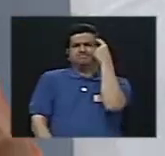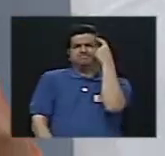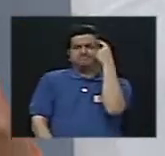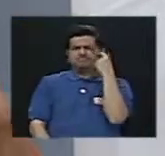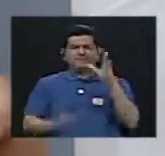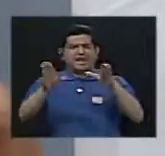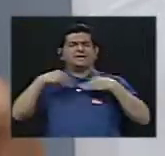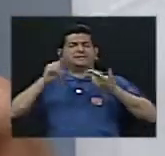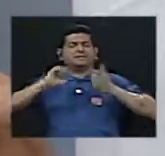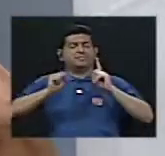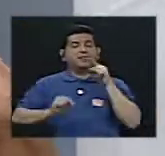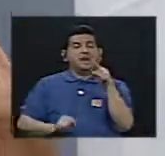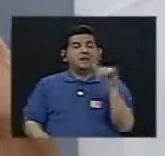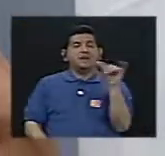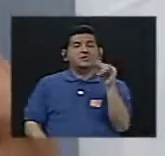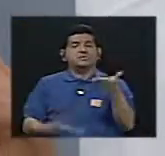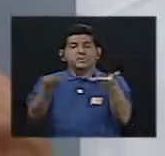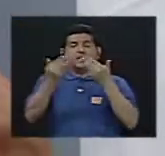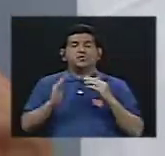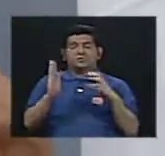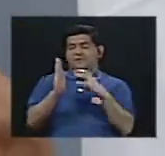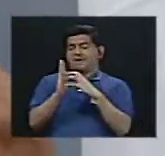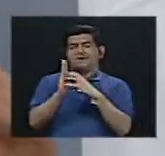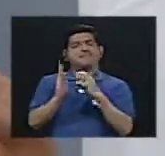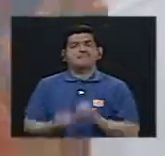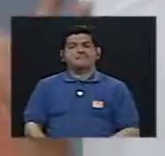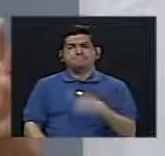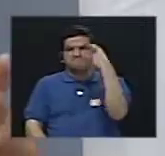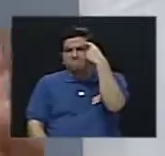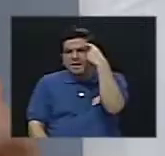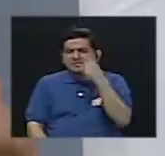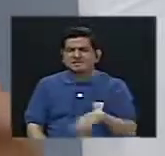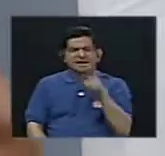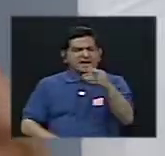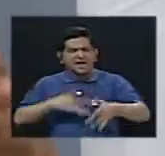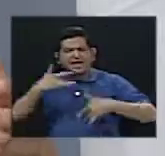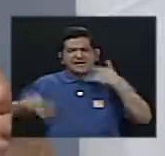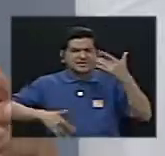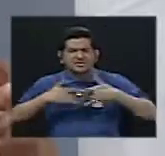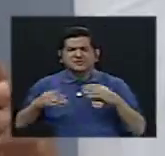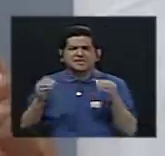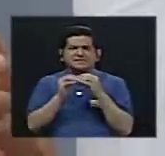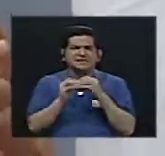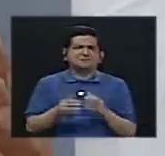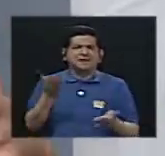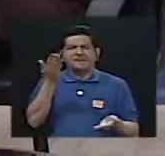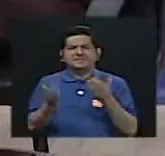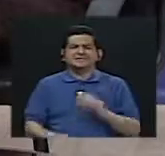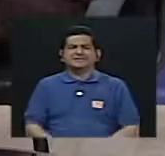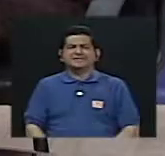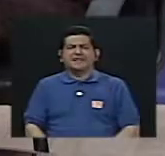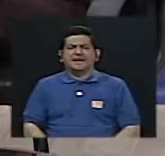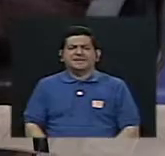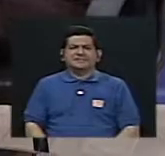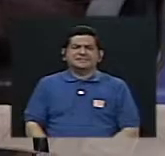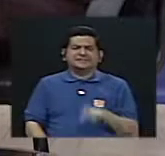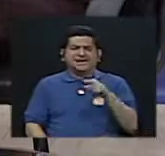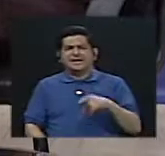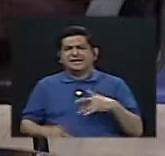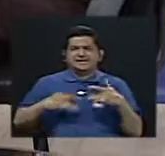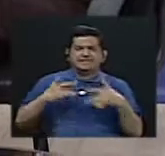cuáles podemos asumir y también ellos nos dan una guía respecto de cuáles sienten ellos que son más sensibles de hacer o cuáles tendrían